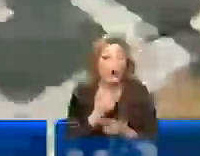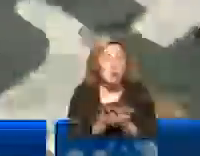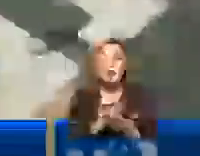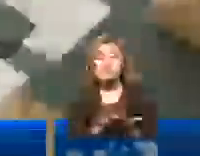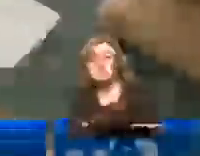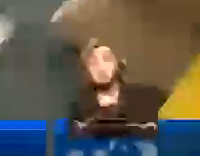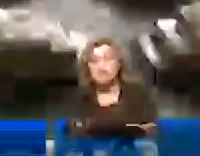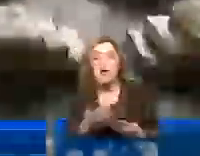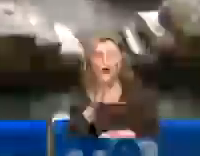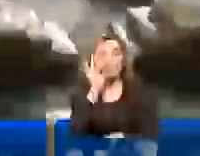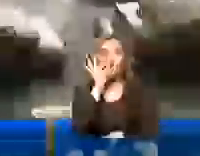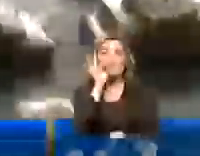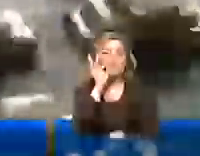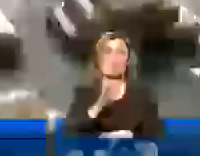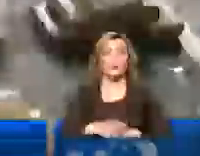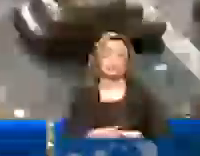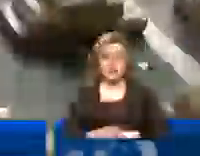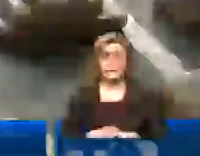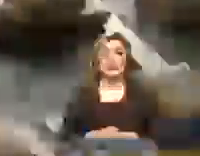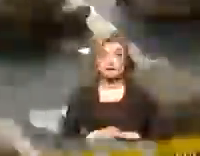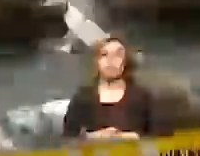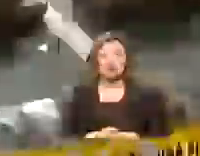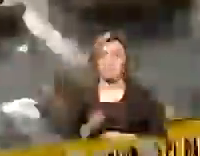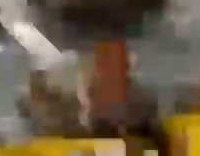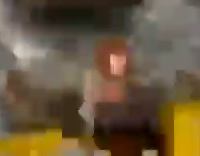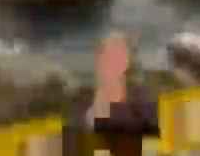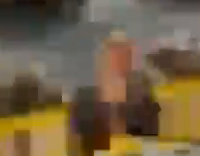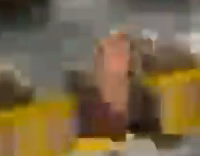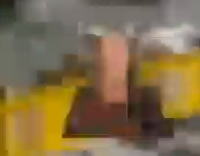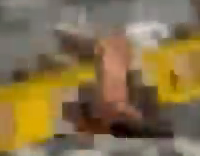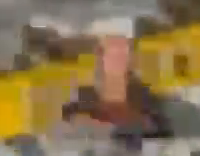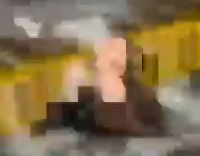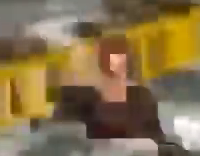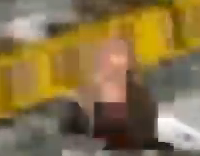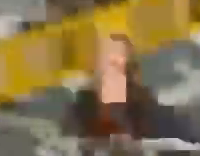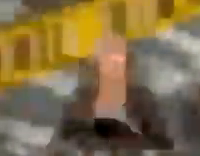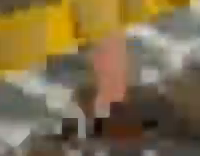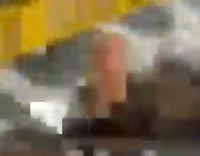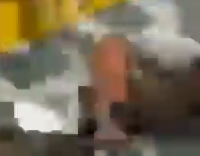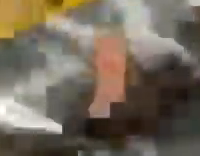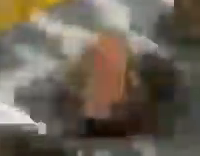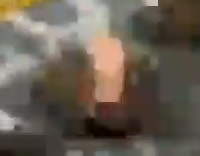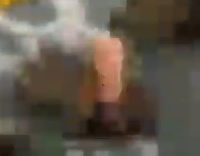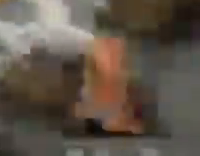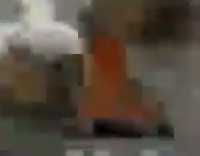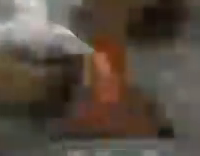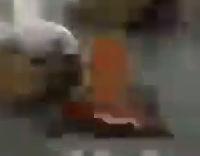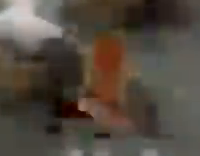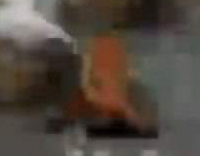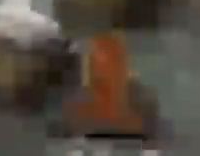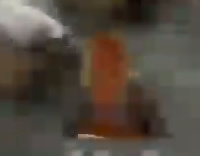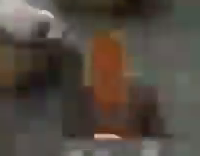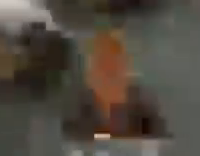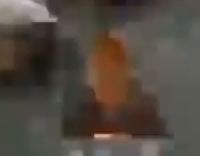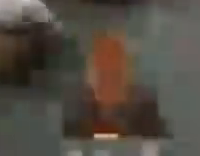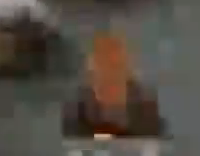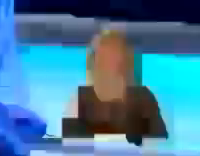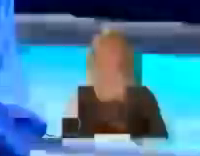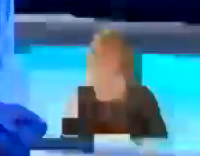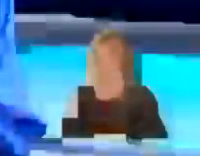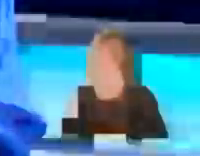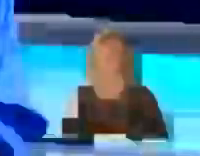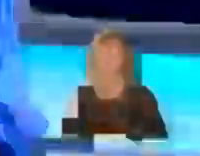se trataba de marihuana, logrando retirar del mercado más de 300.000 dosis. Desde Esmeraldas, Carlos Chamorro, 24